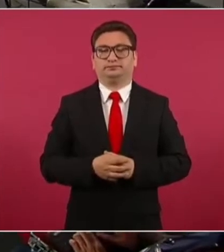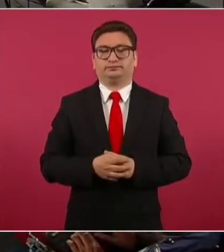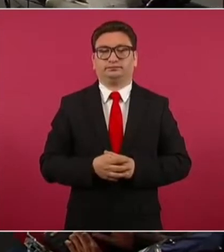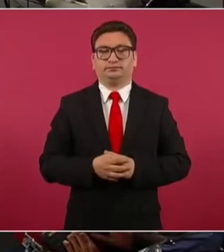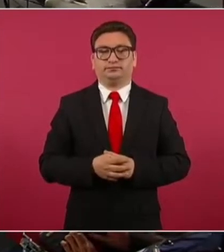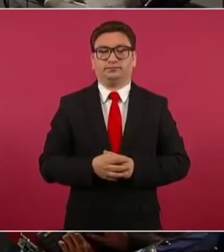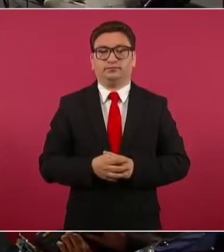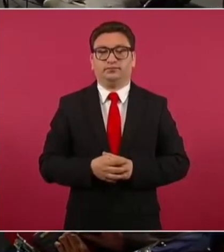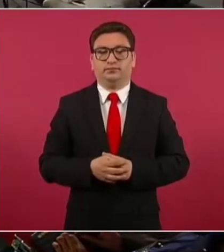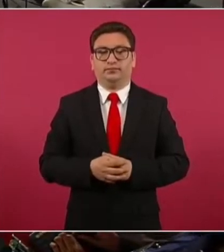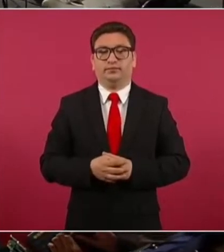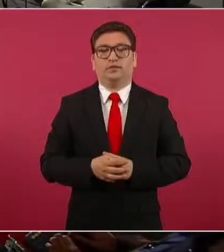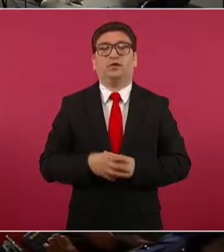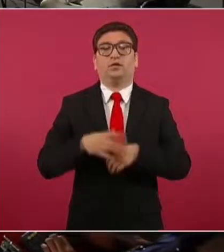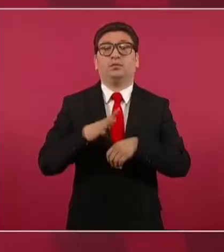esta inconformidad